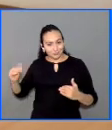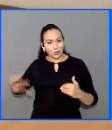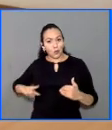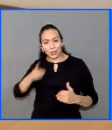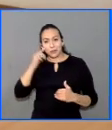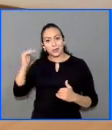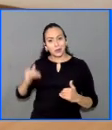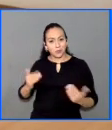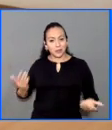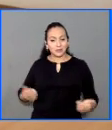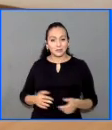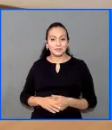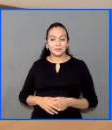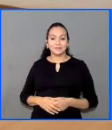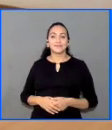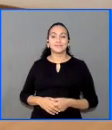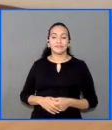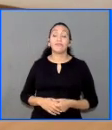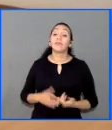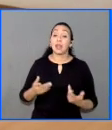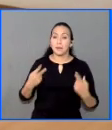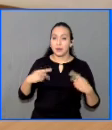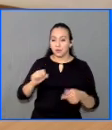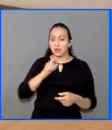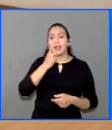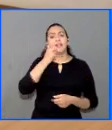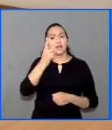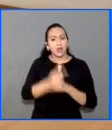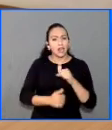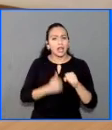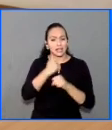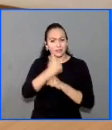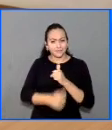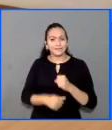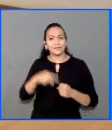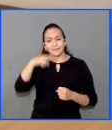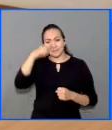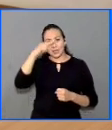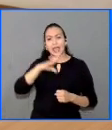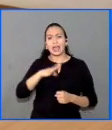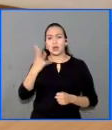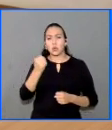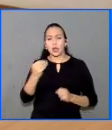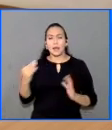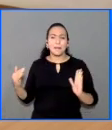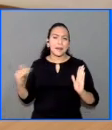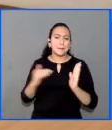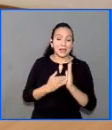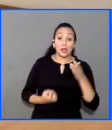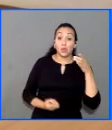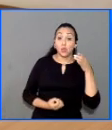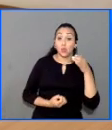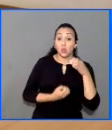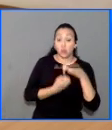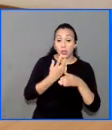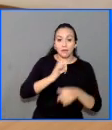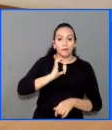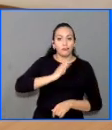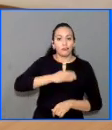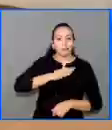Y de acuerdo con especialistas, anualmente se registran en México 9,000 nuevos casos de cáncer de pulmón.